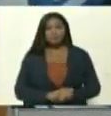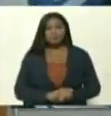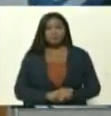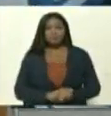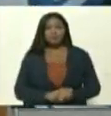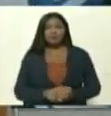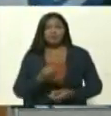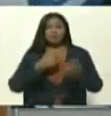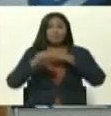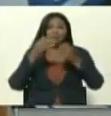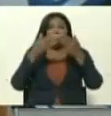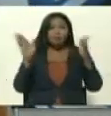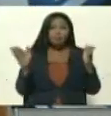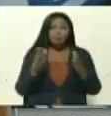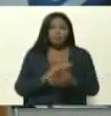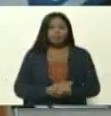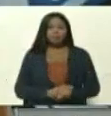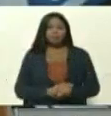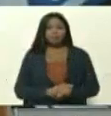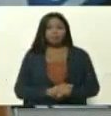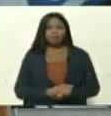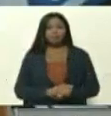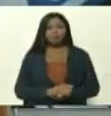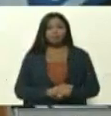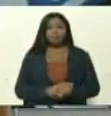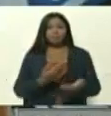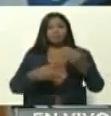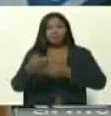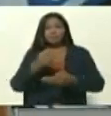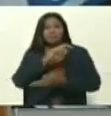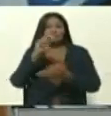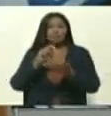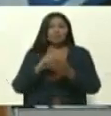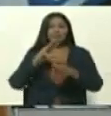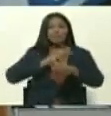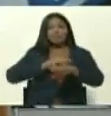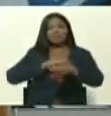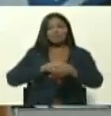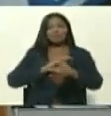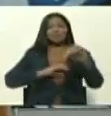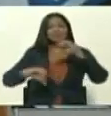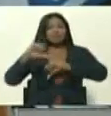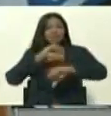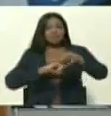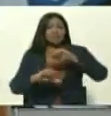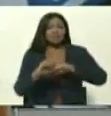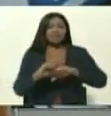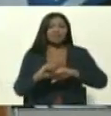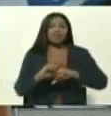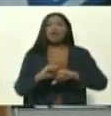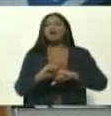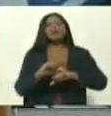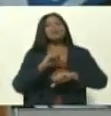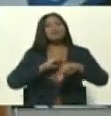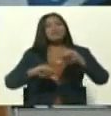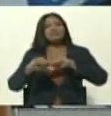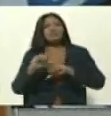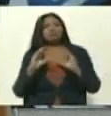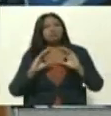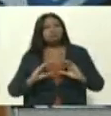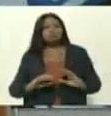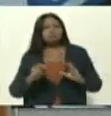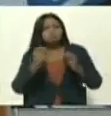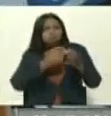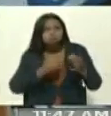la Defensoría del Pueblo y el Servicio Nacional de Medicina y Ciencias Forenses. Me gustaría